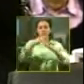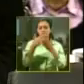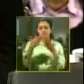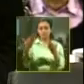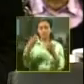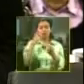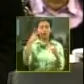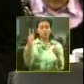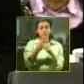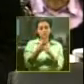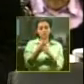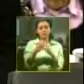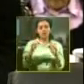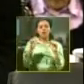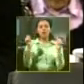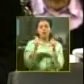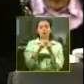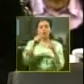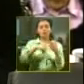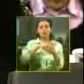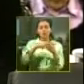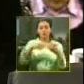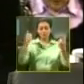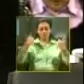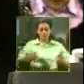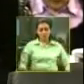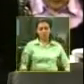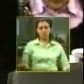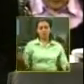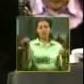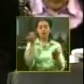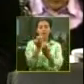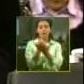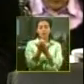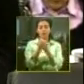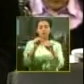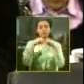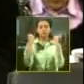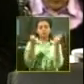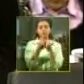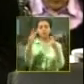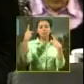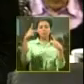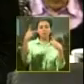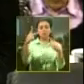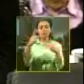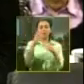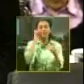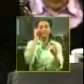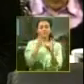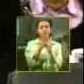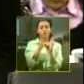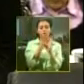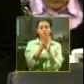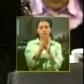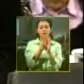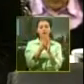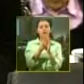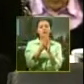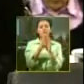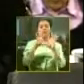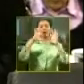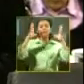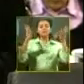en lo que tiene que ver con la violencia física, económica, social, política, psicológica,